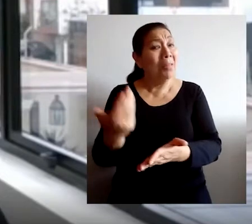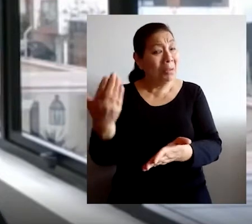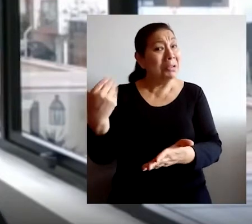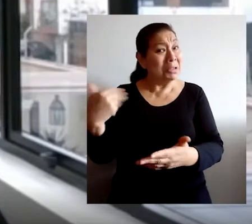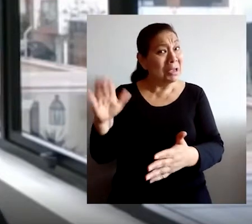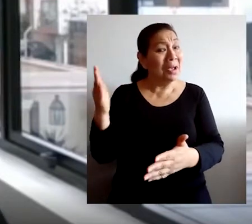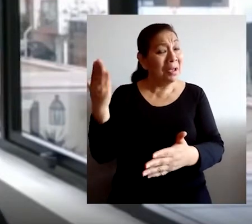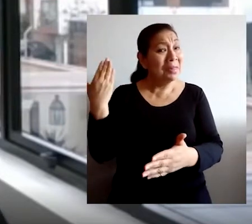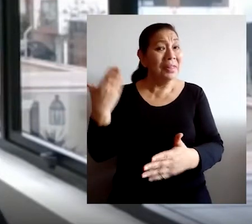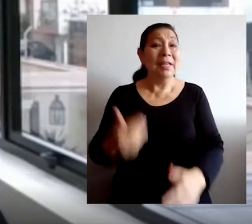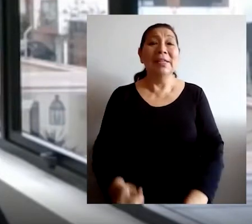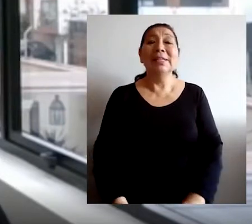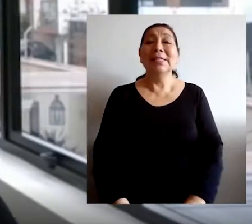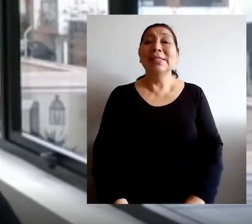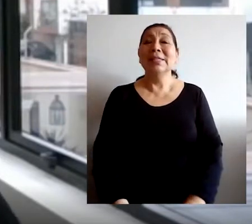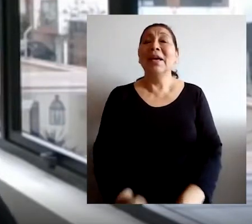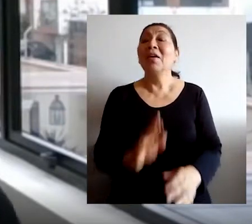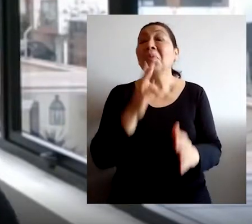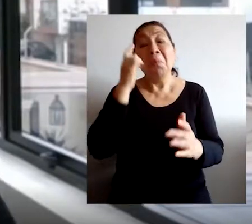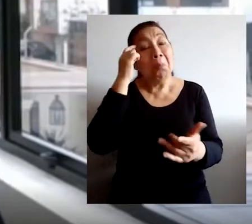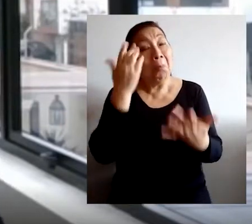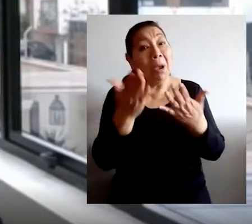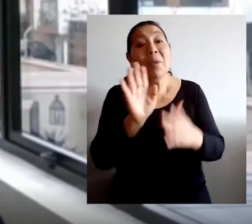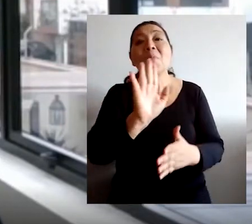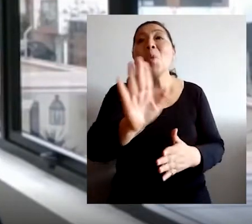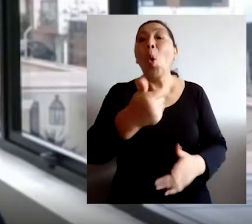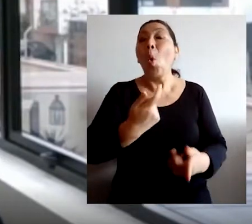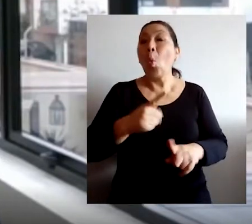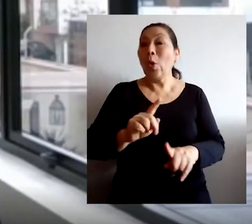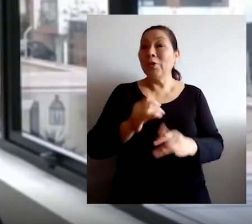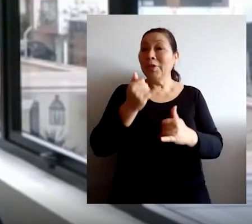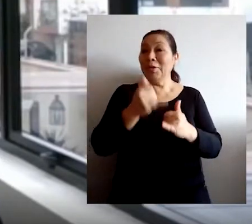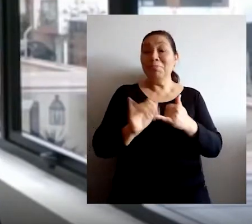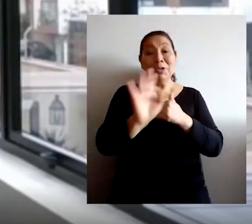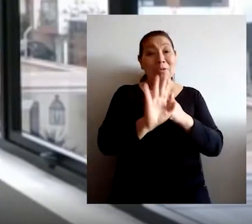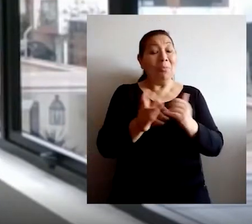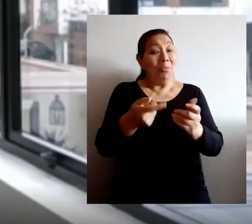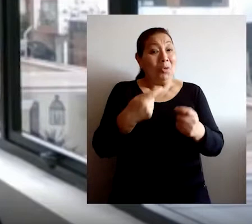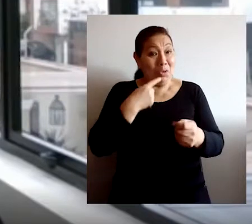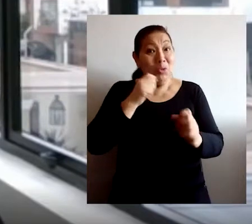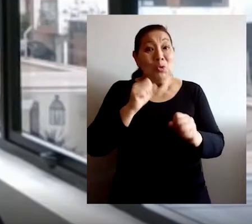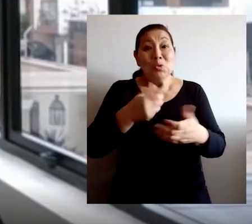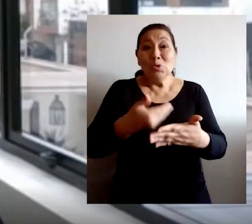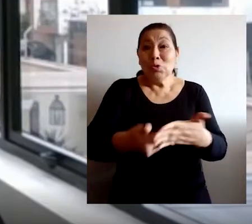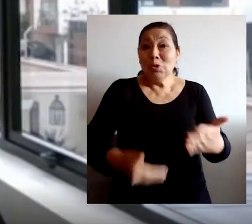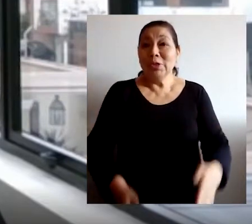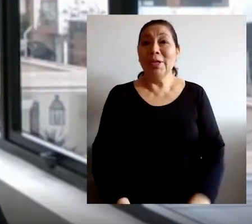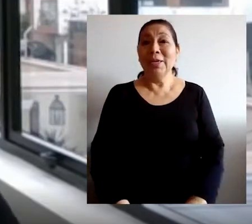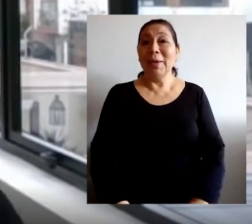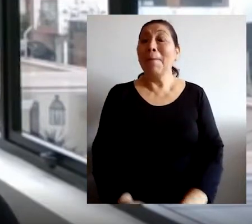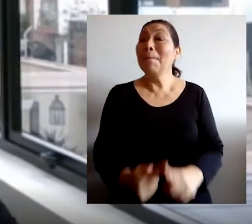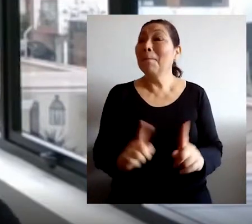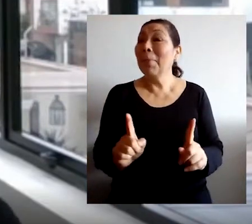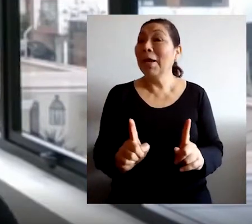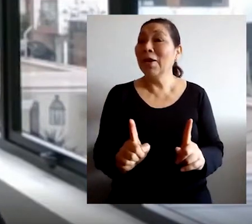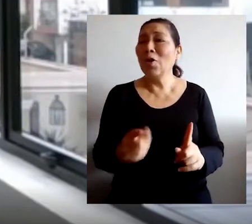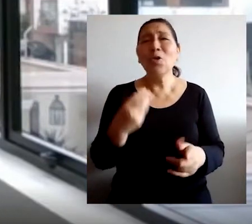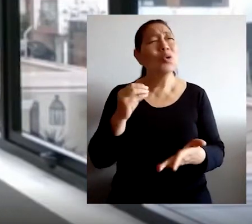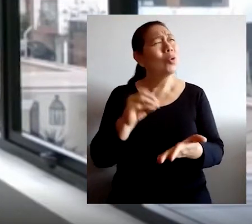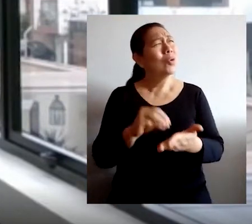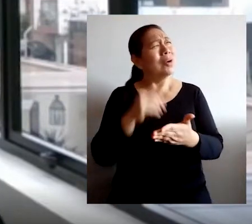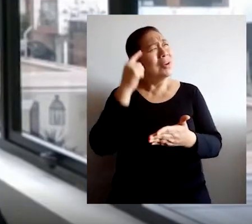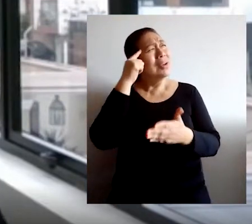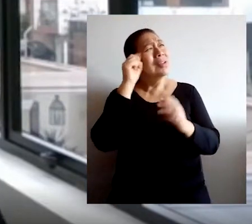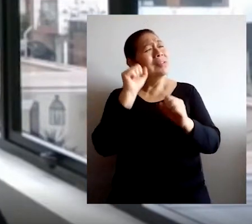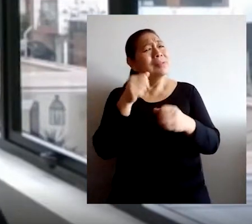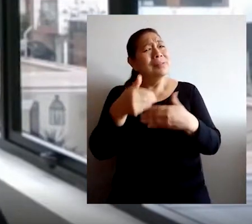fue, y supongo será de ella cuando acabe este amparo y se declare fundado. Pero me coloco en la